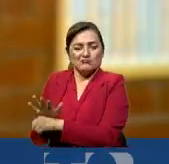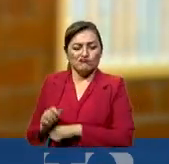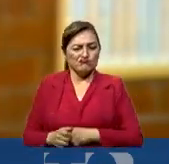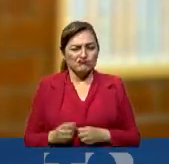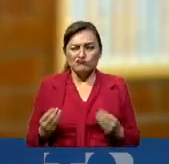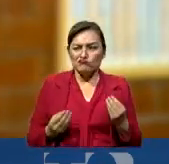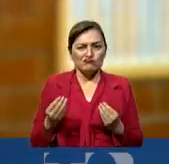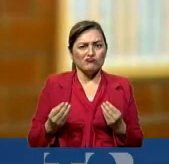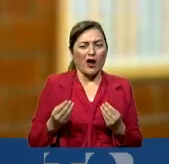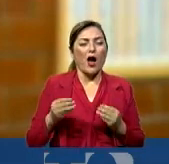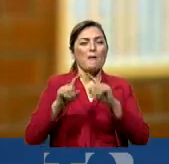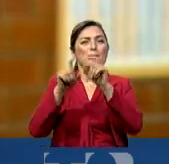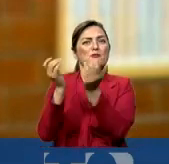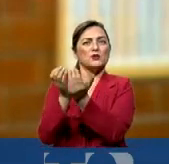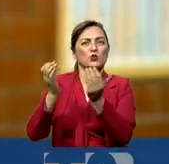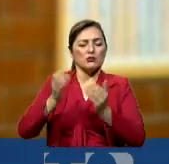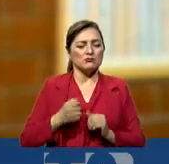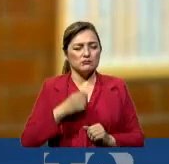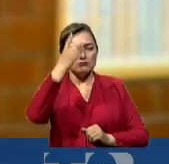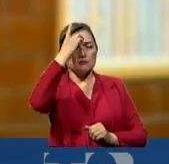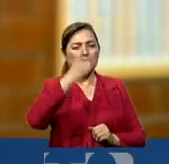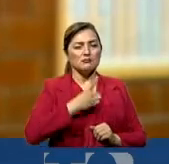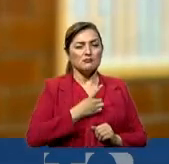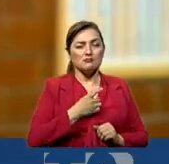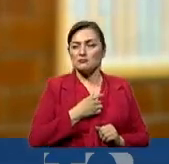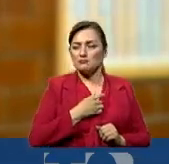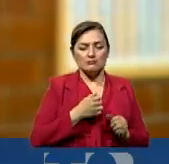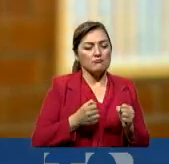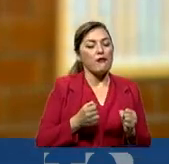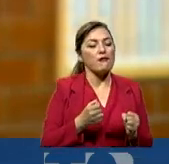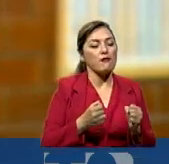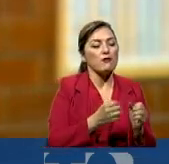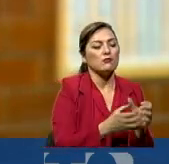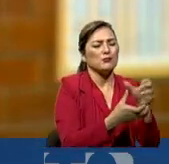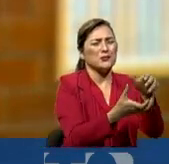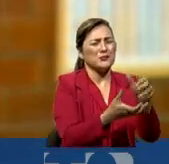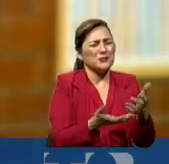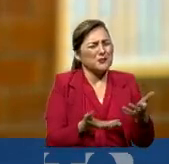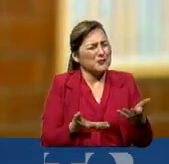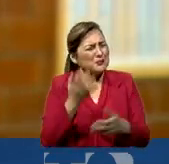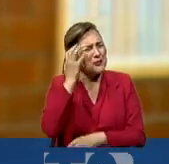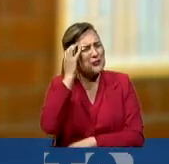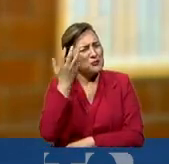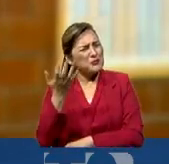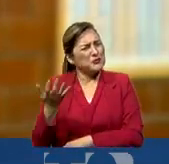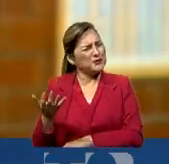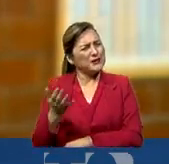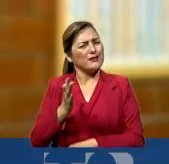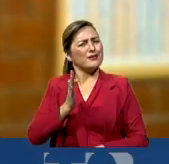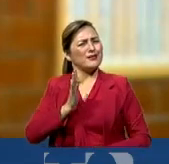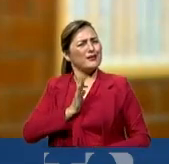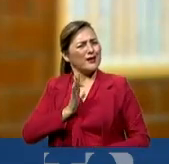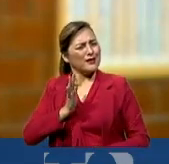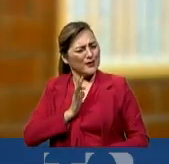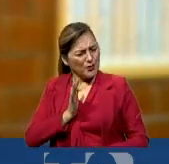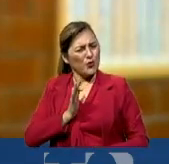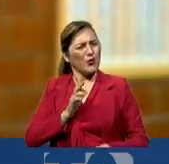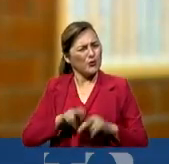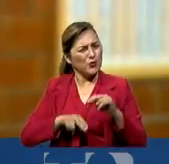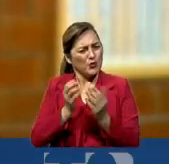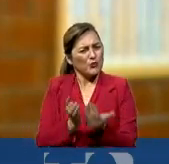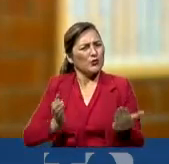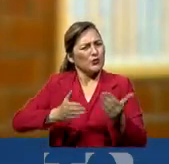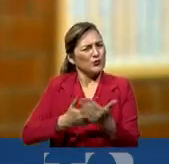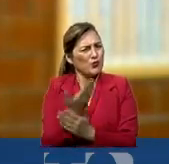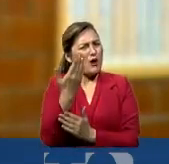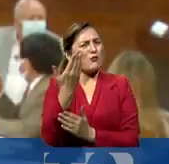11, porque evidentemente la disposición final de la basura tiene que ser un tema totalmente técnico y